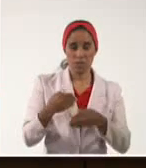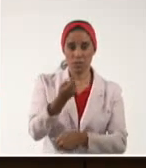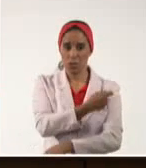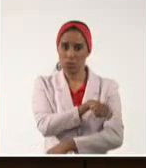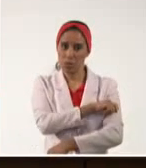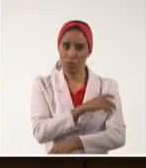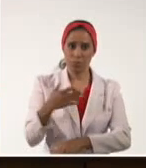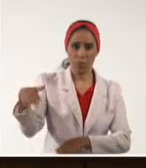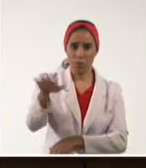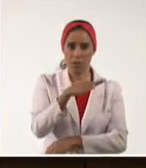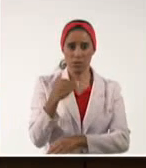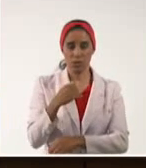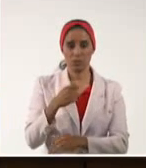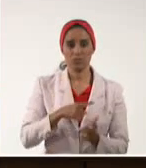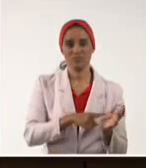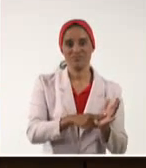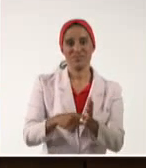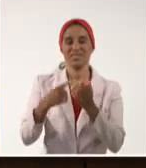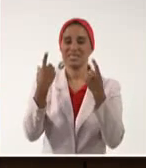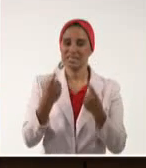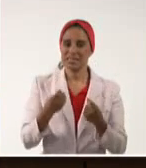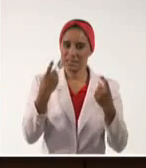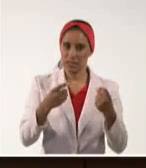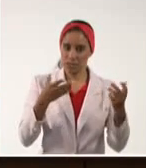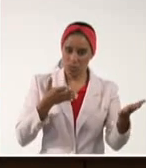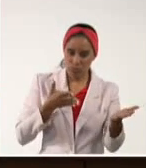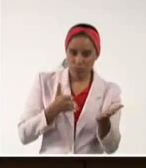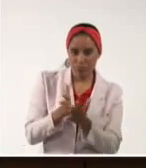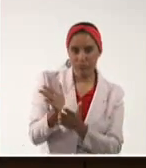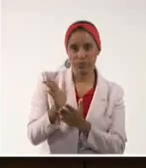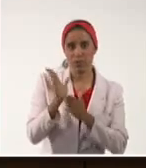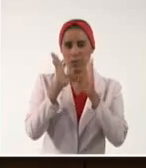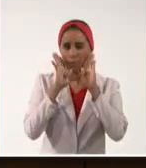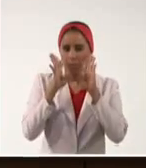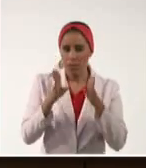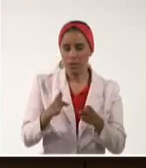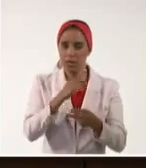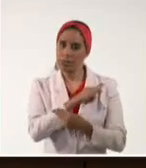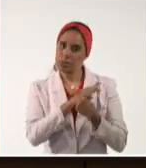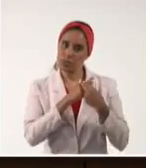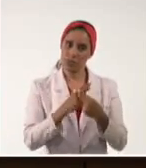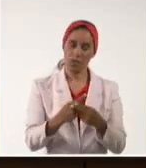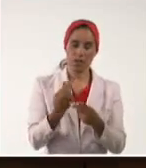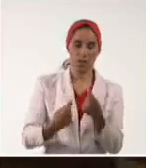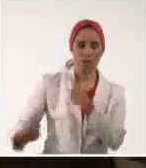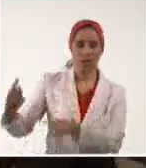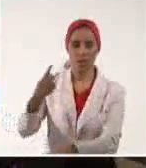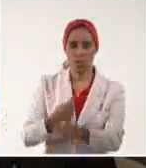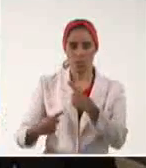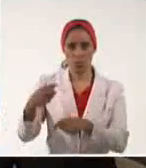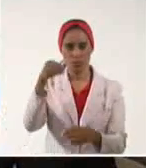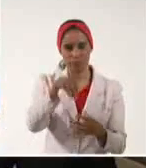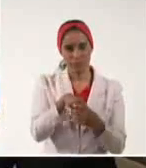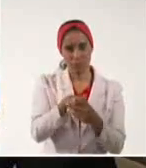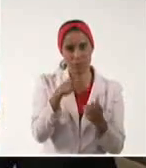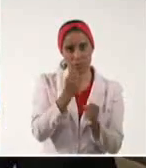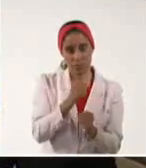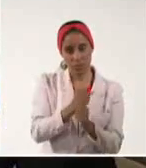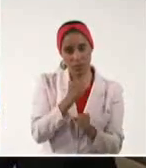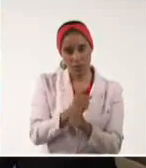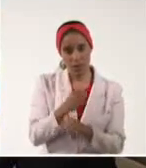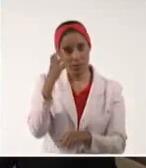las decisiones exigen un nivel de consenso y madurez para implementarse. El país tiene un Estado con una